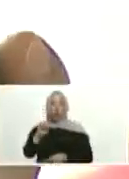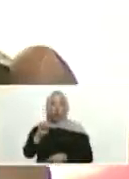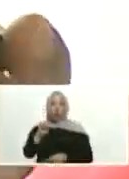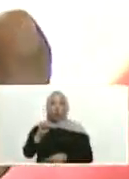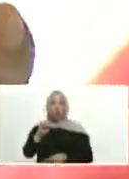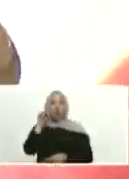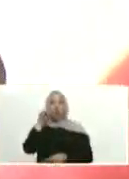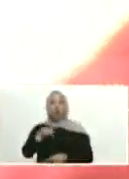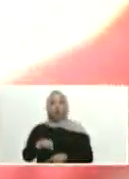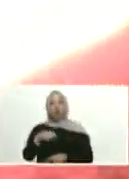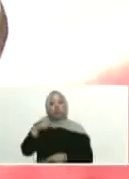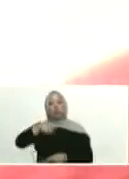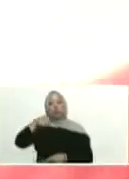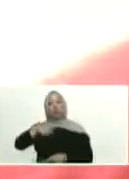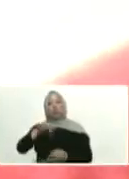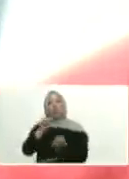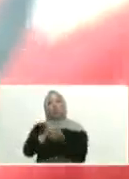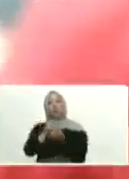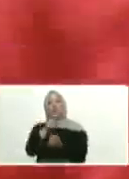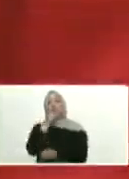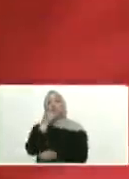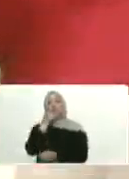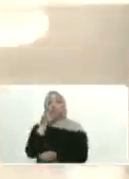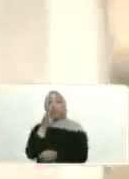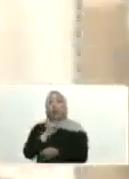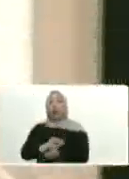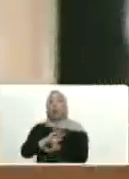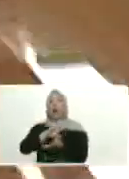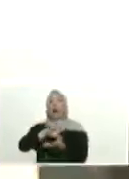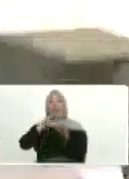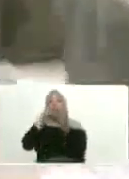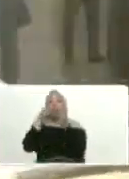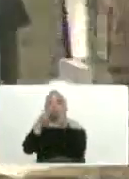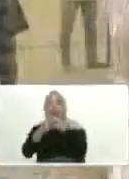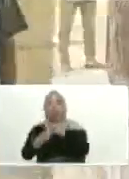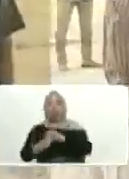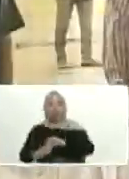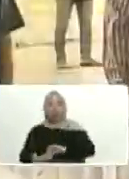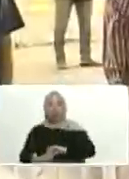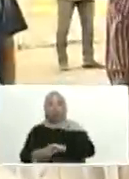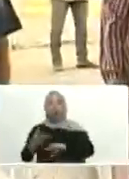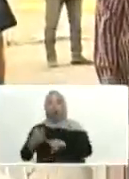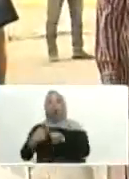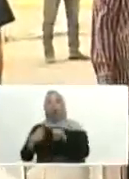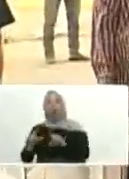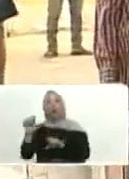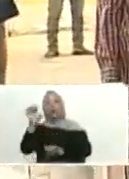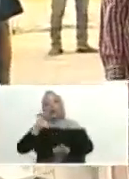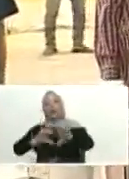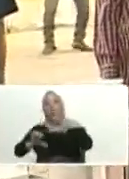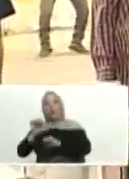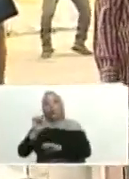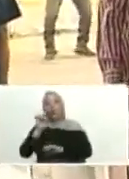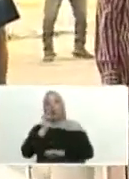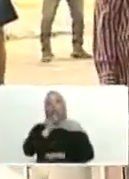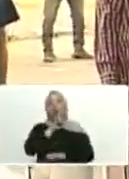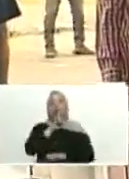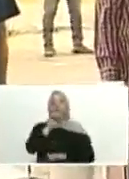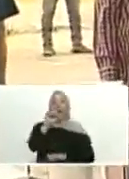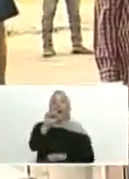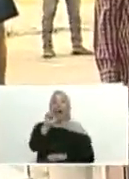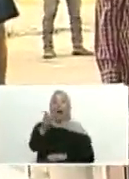eso presidente o que lo hemos usado para sustituir la antracita que necesita sidor para